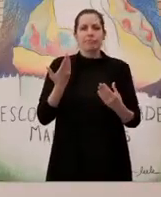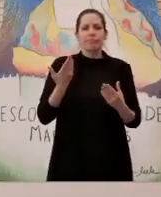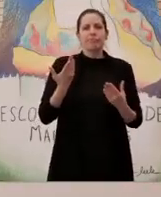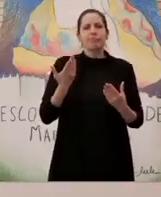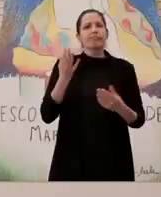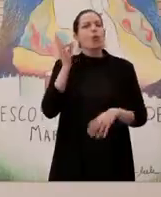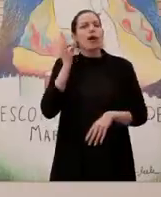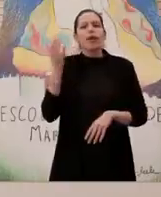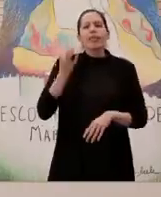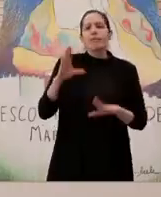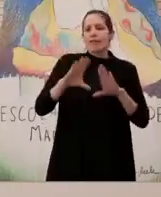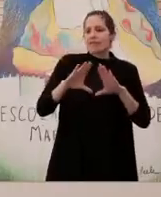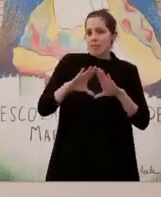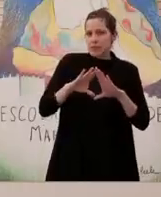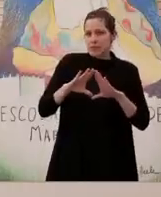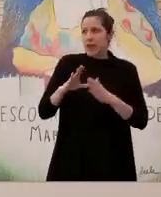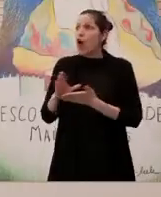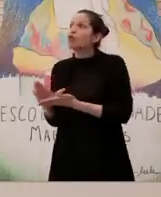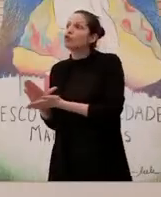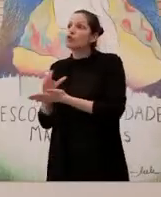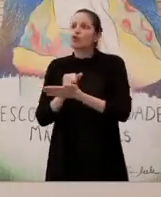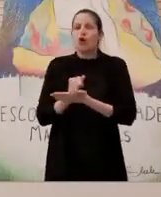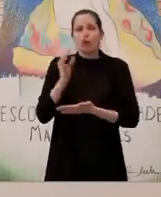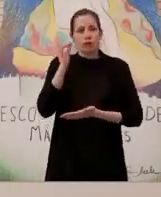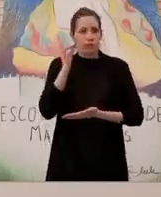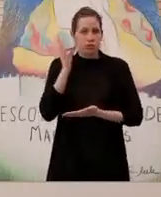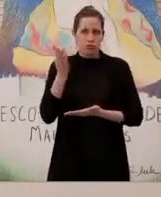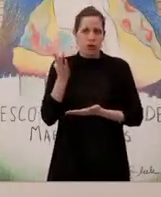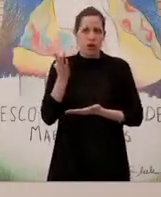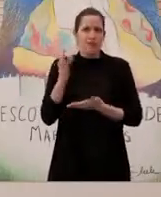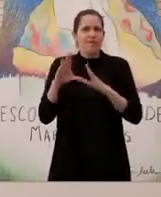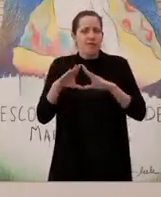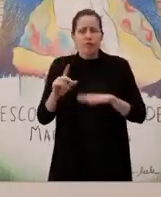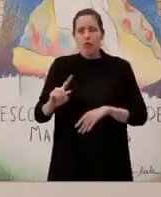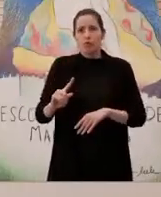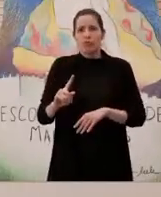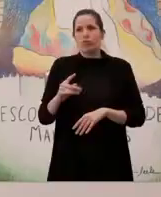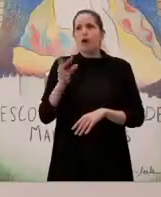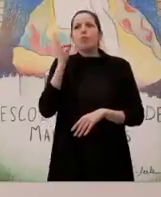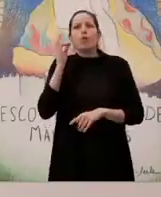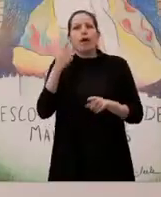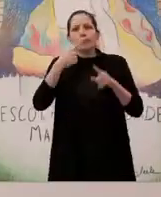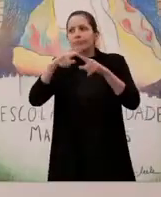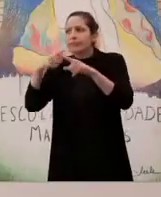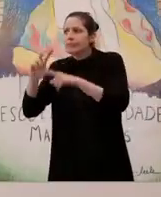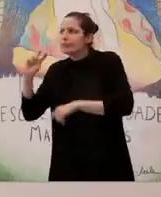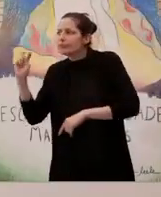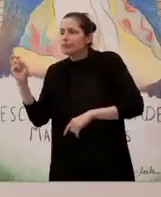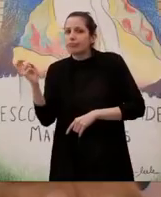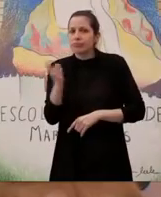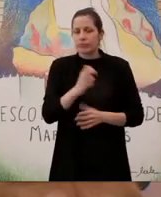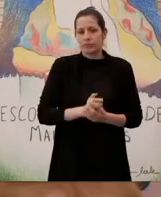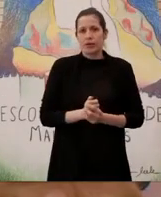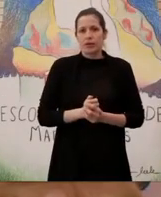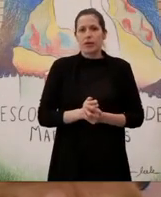y efectivamente hablamos de feminismos porque eras muy eres somos diversas y plurales como resto de sociedades Eso sí o que está claro